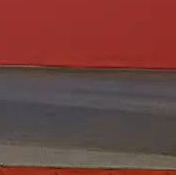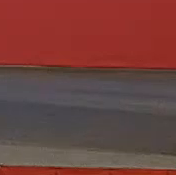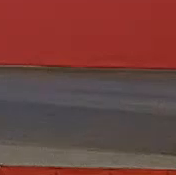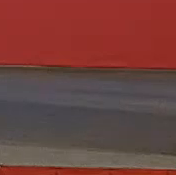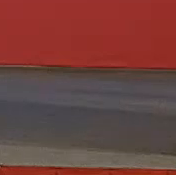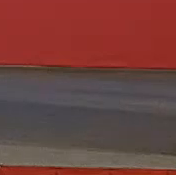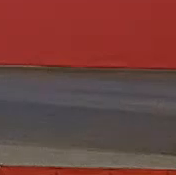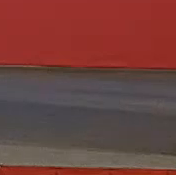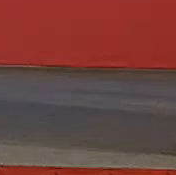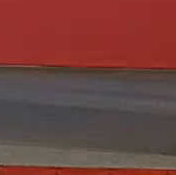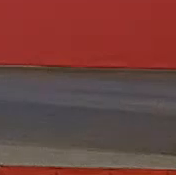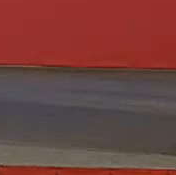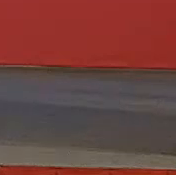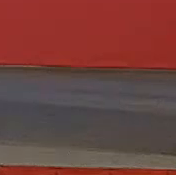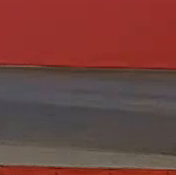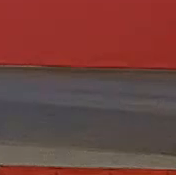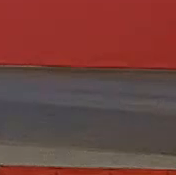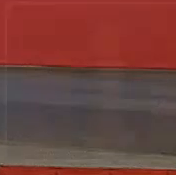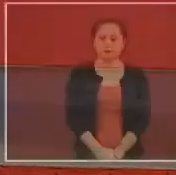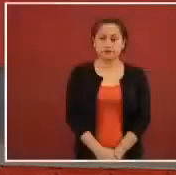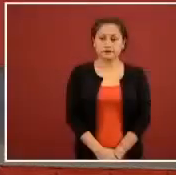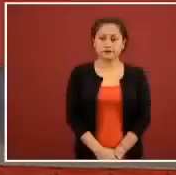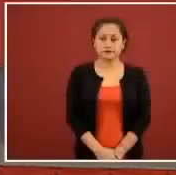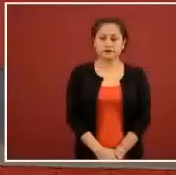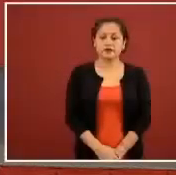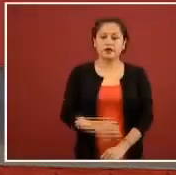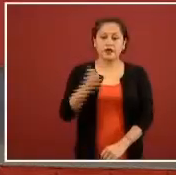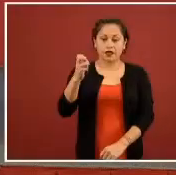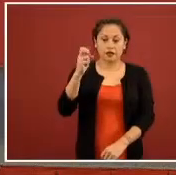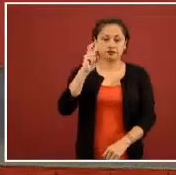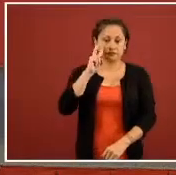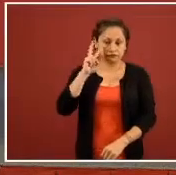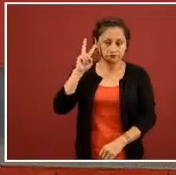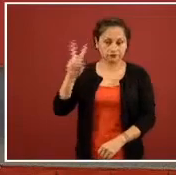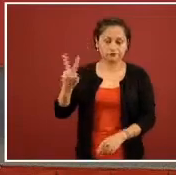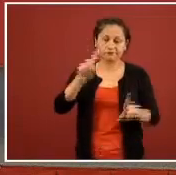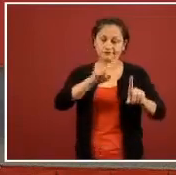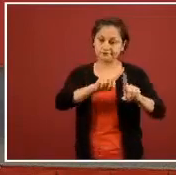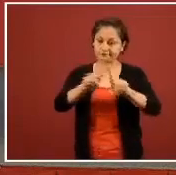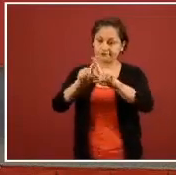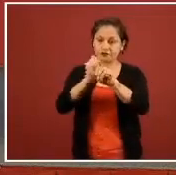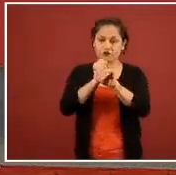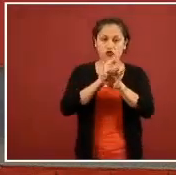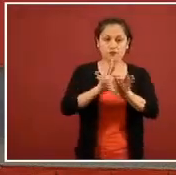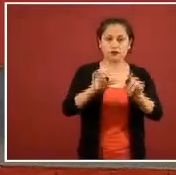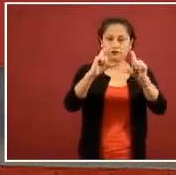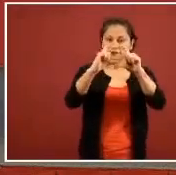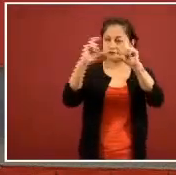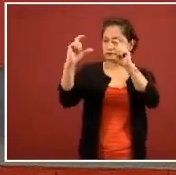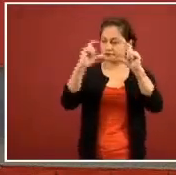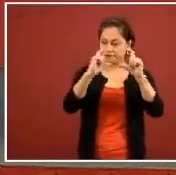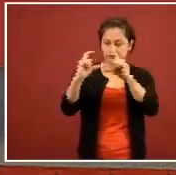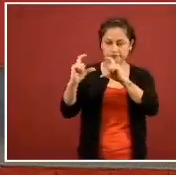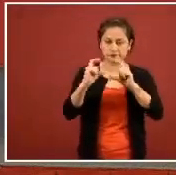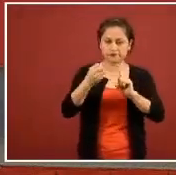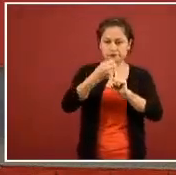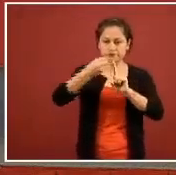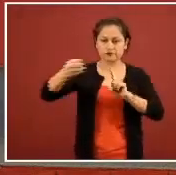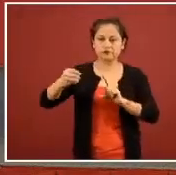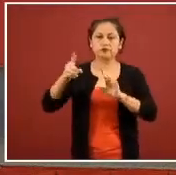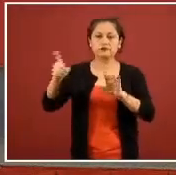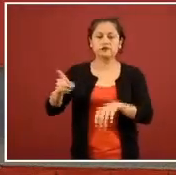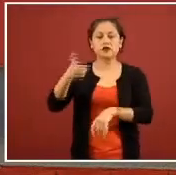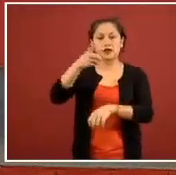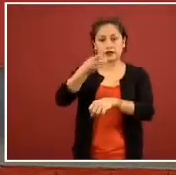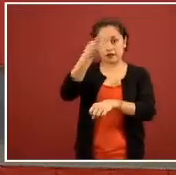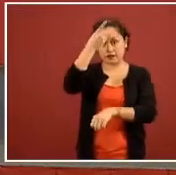de forma diferente, cómo se organizan. Agradezco también a la Dirección General de Calidad y Educación en Salud